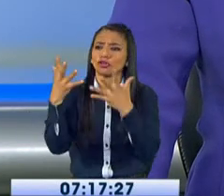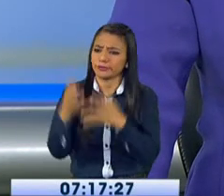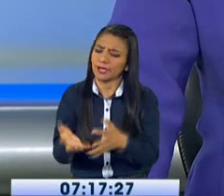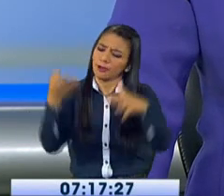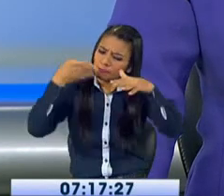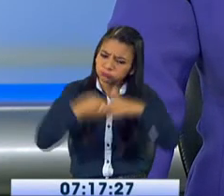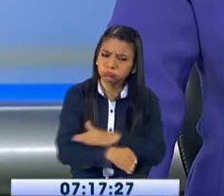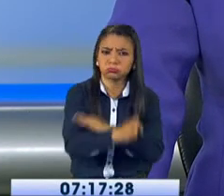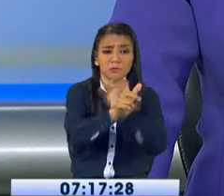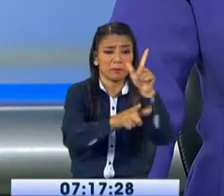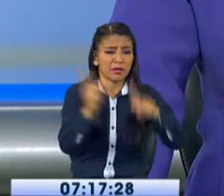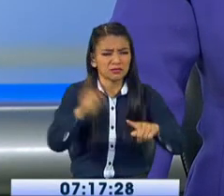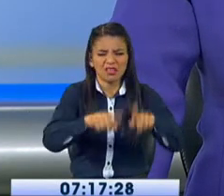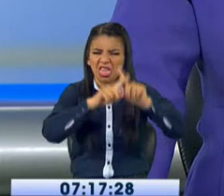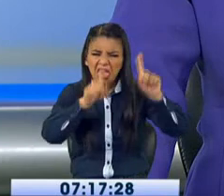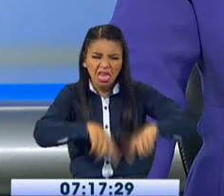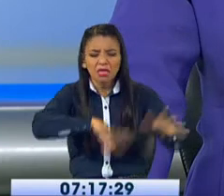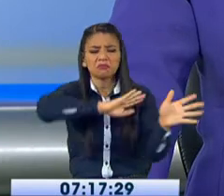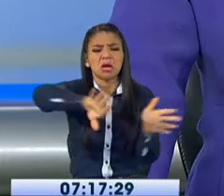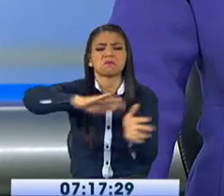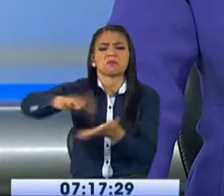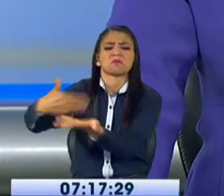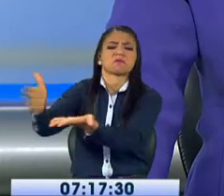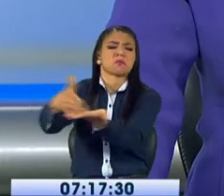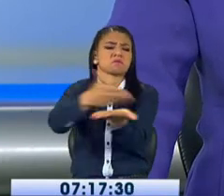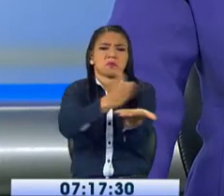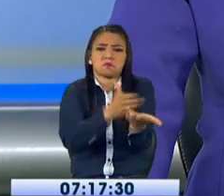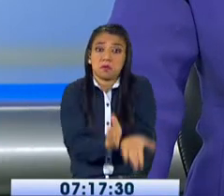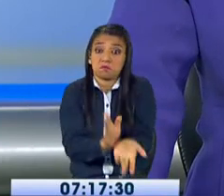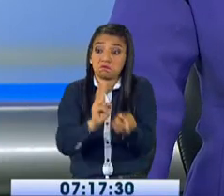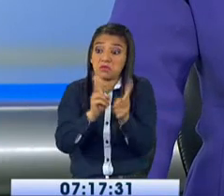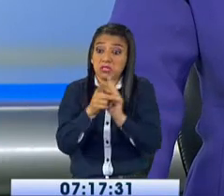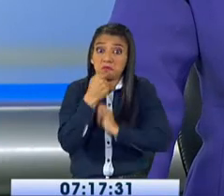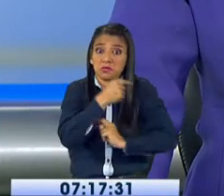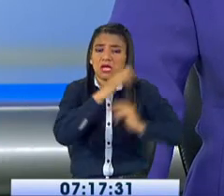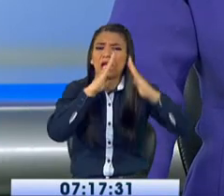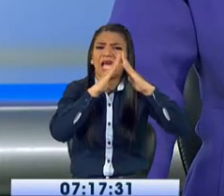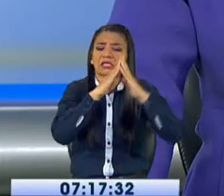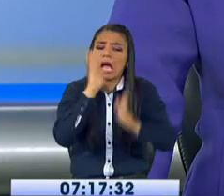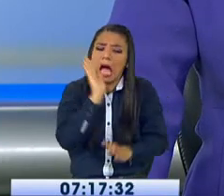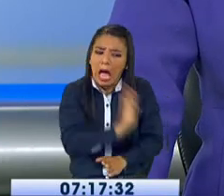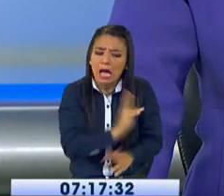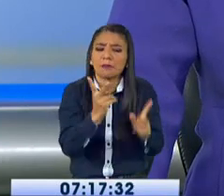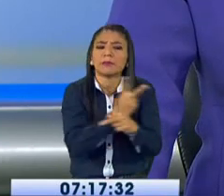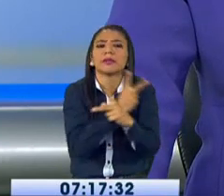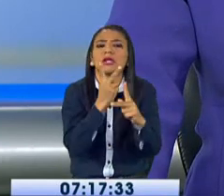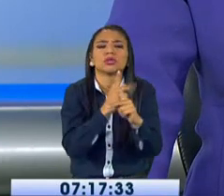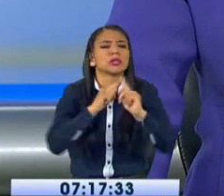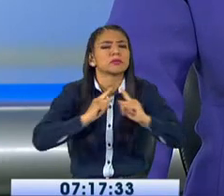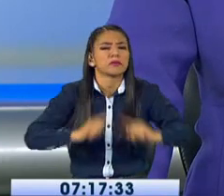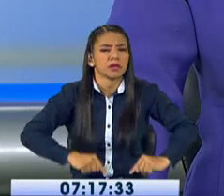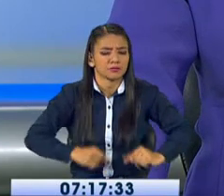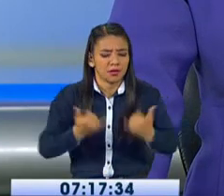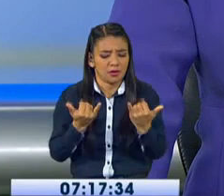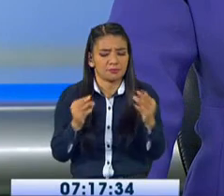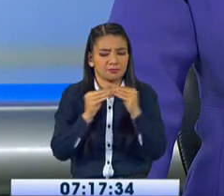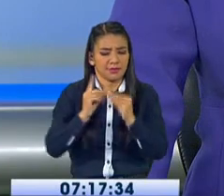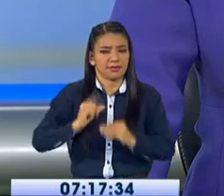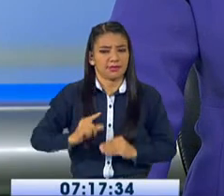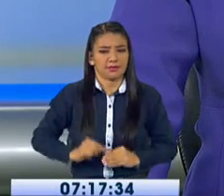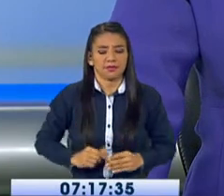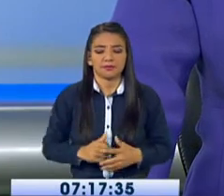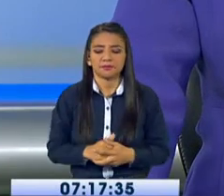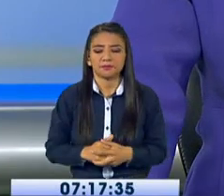y desalojaron a quienes ocupaban este lugar. Según los vecinos, esta casa era un foco de delincuencia. Veamos los detalles en la siguiente